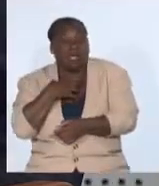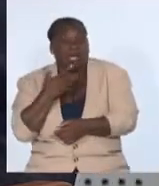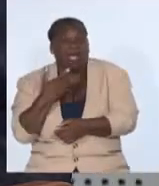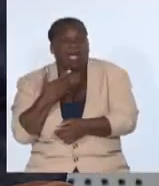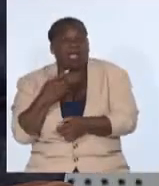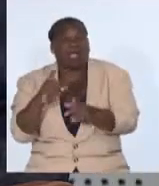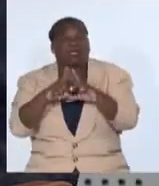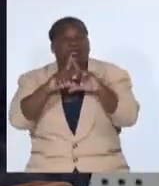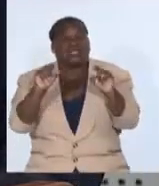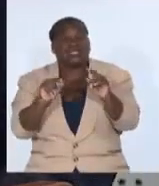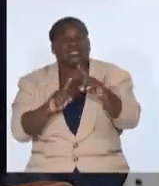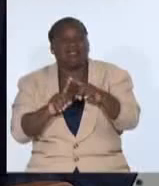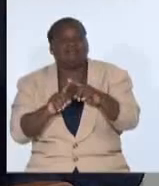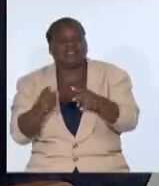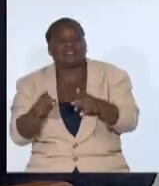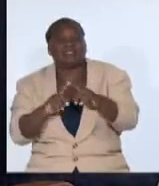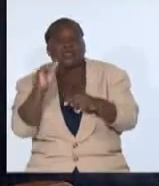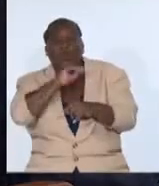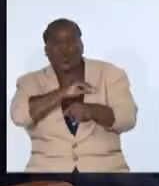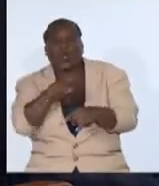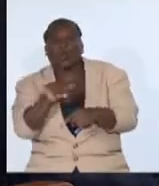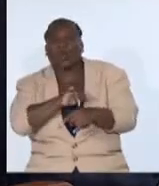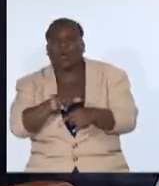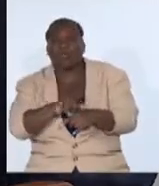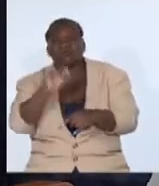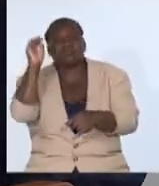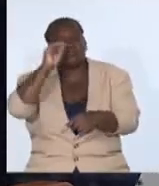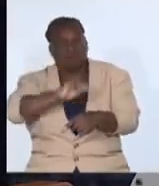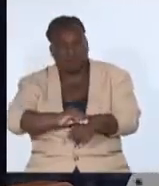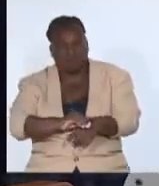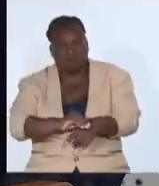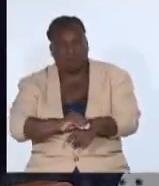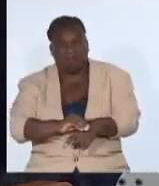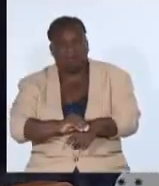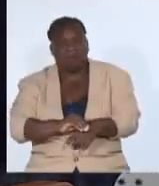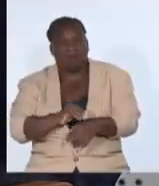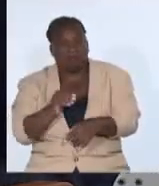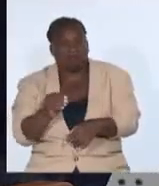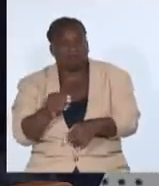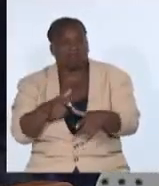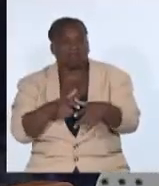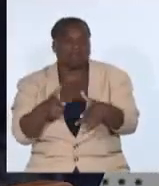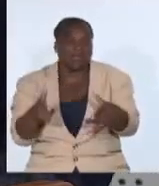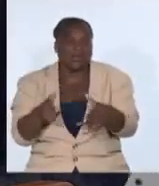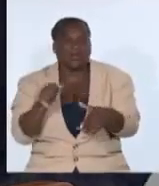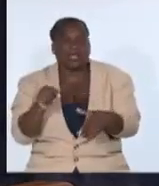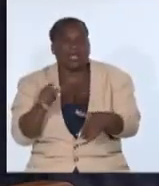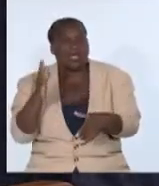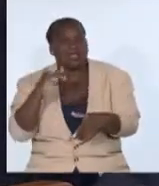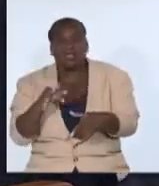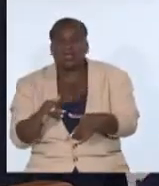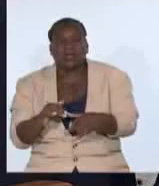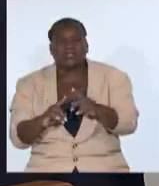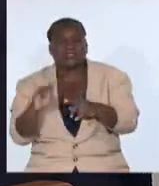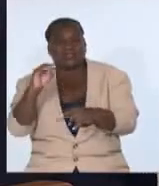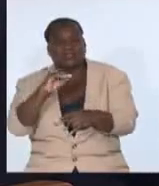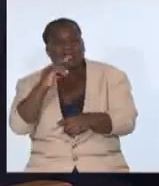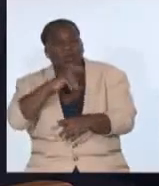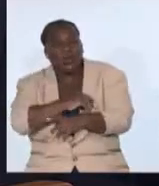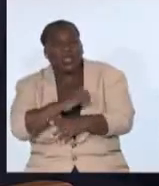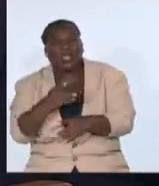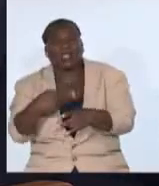de tecnología Pero sabemos que lo más frecuente es que nos acompaña la transferencia de conocimiento y de ayuda